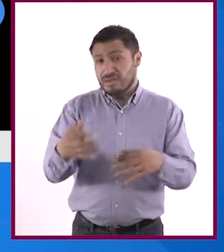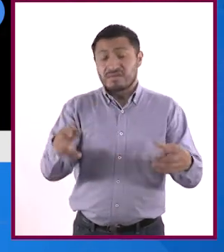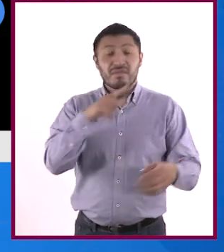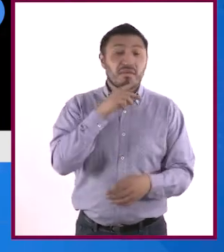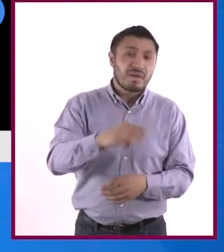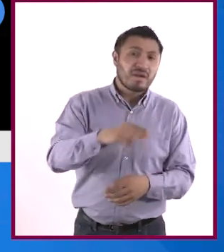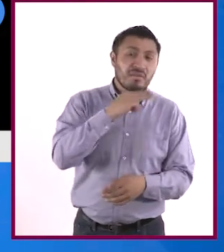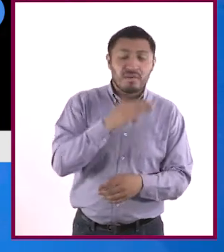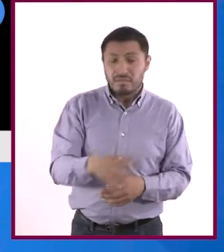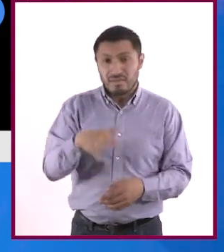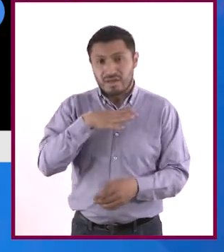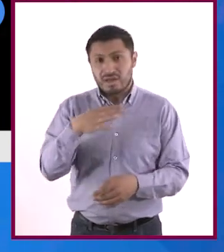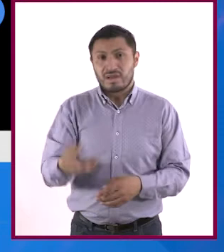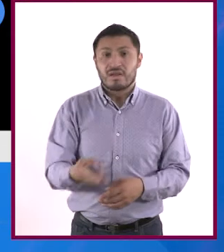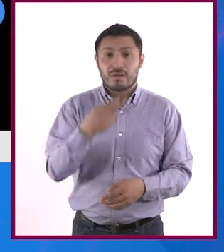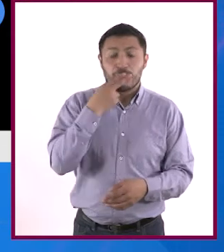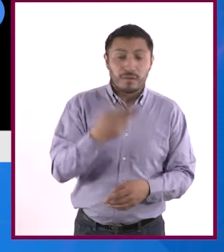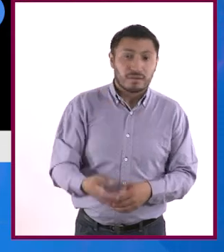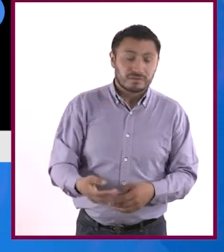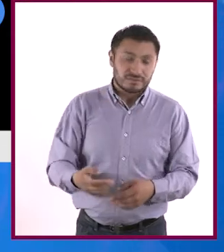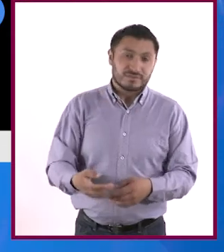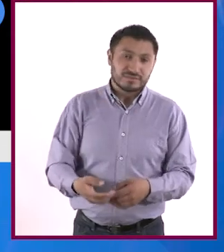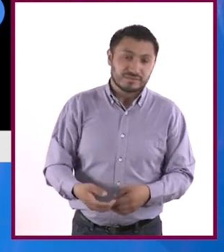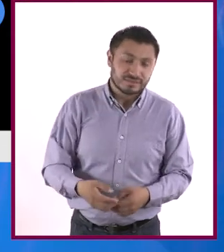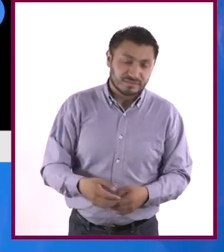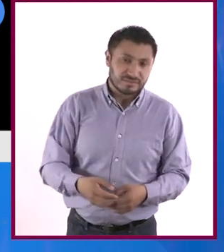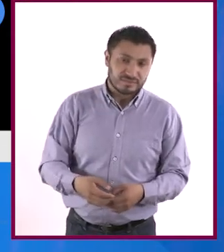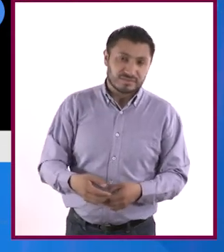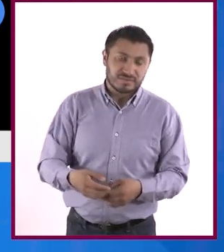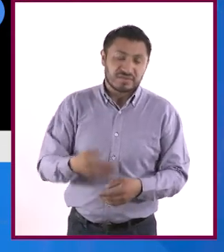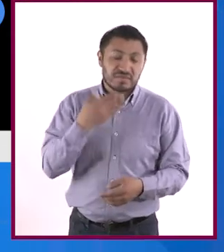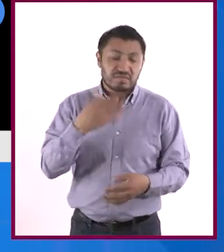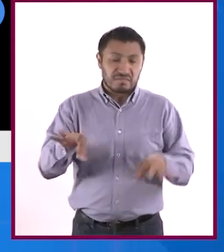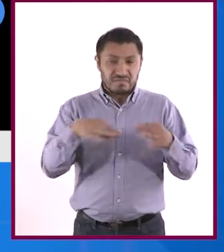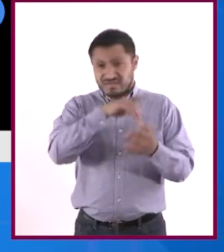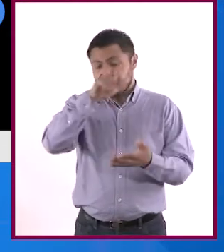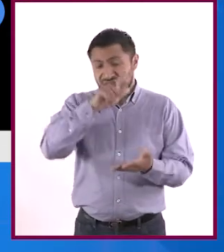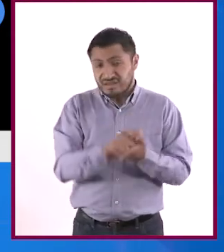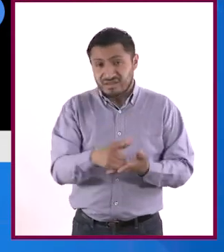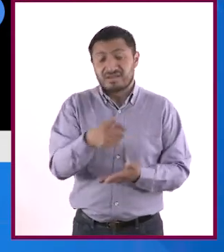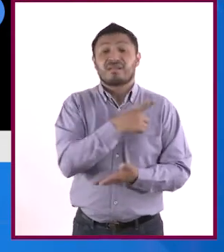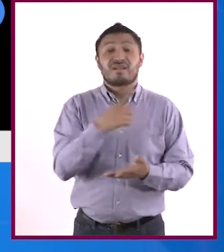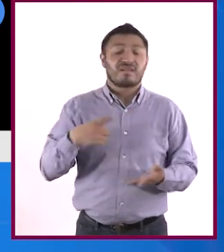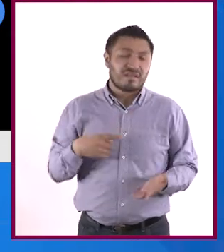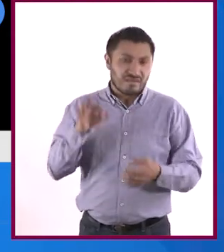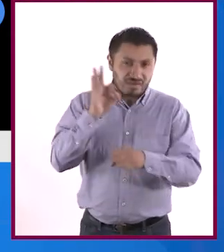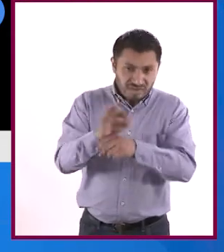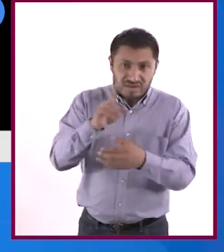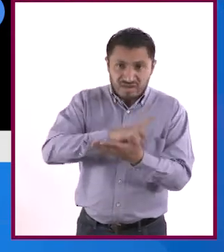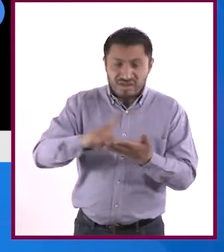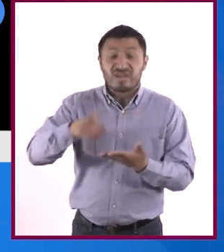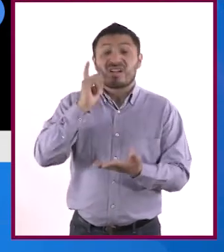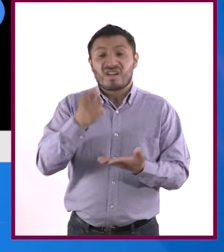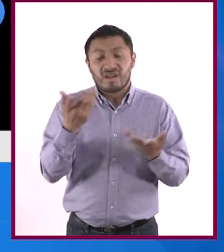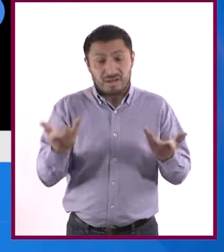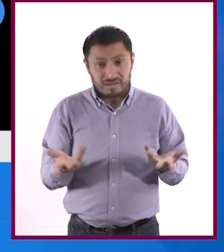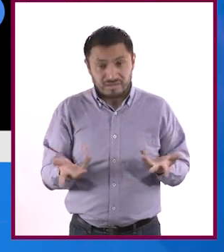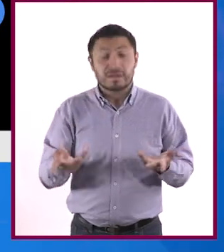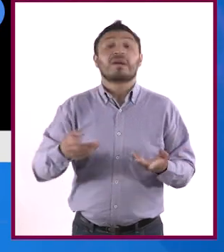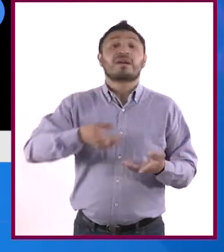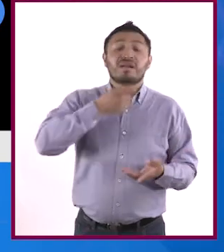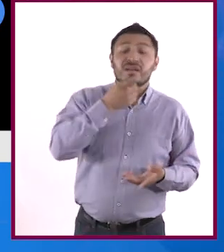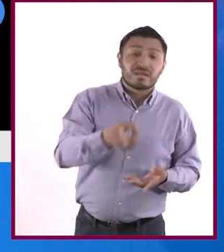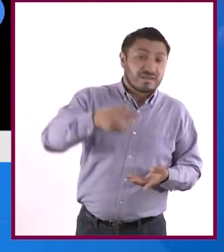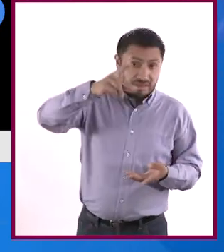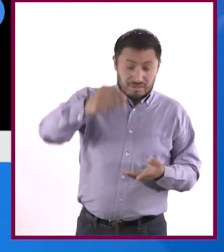padres y las madres tienen el ejercicio de la patria potestad, entonces pues quienes tienen que hacer efectivos estos derechos son muchas veces quienes se niegan